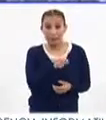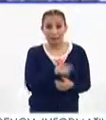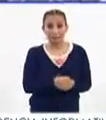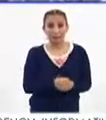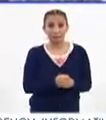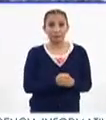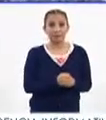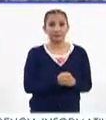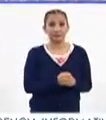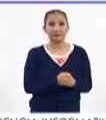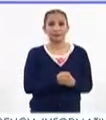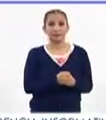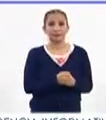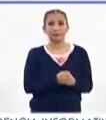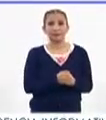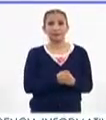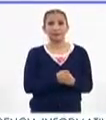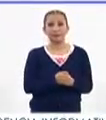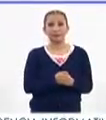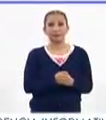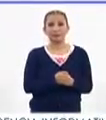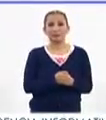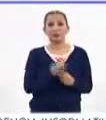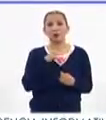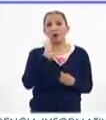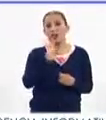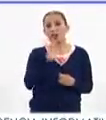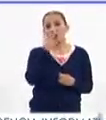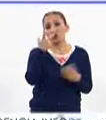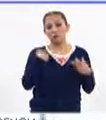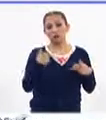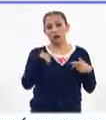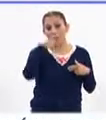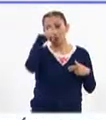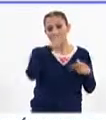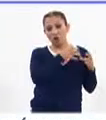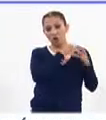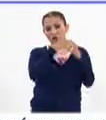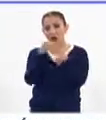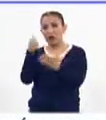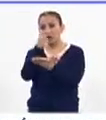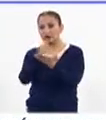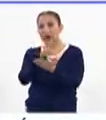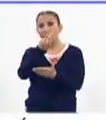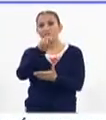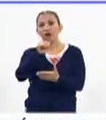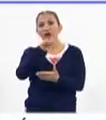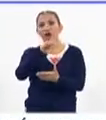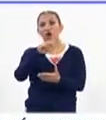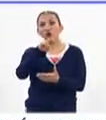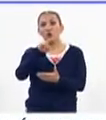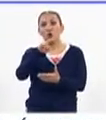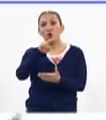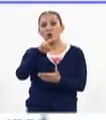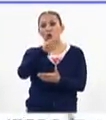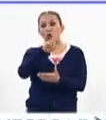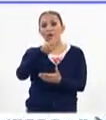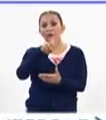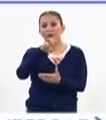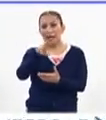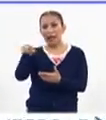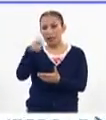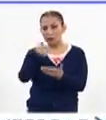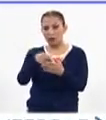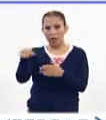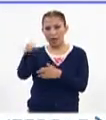que pues nos fuimos 48 mexicanos, vivimos en la ciudad de Vancouver, Canadá. En esta ciudad